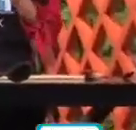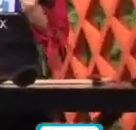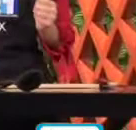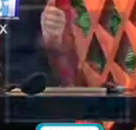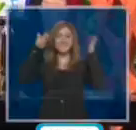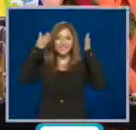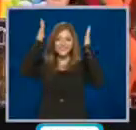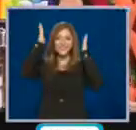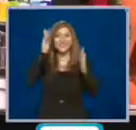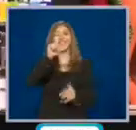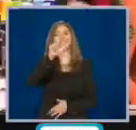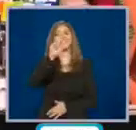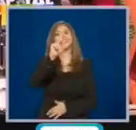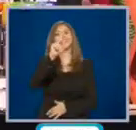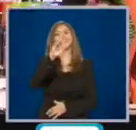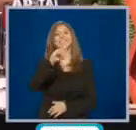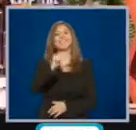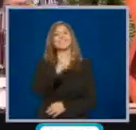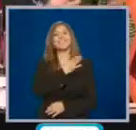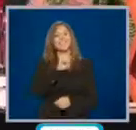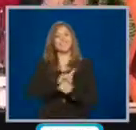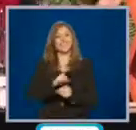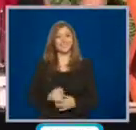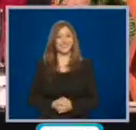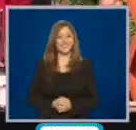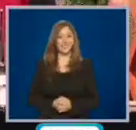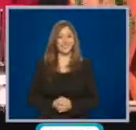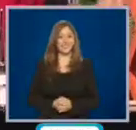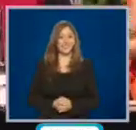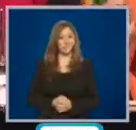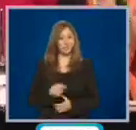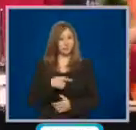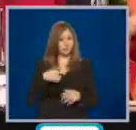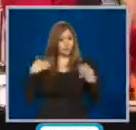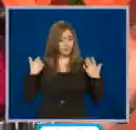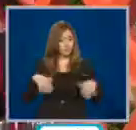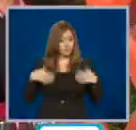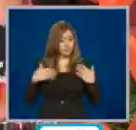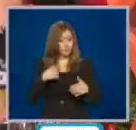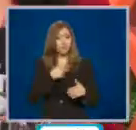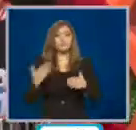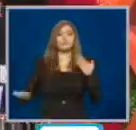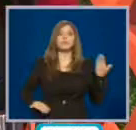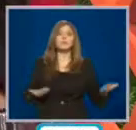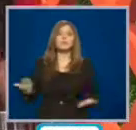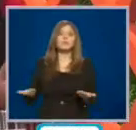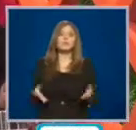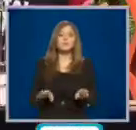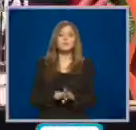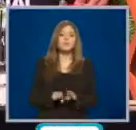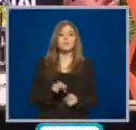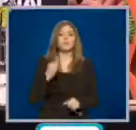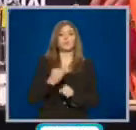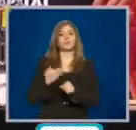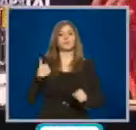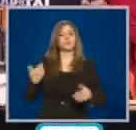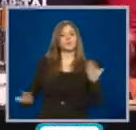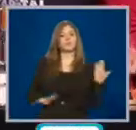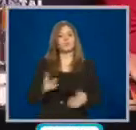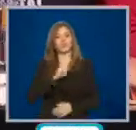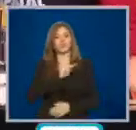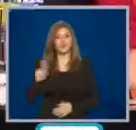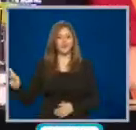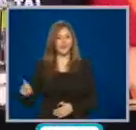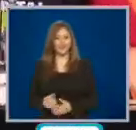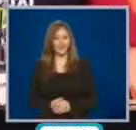Chef Lorena, buenos días. Enseñen cómo entramos. Oiga, yo la vi usted bailando acá. Sí, Muy pues oye, movida. estamos muy prendidos acá. Buenos